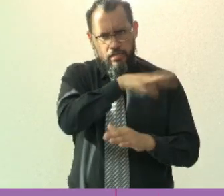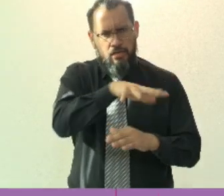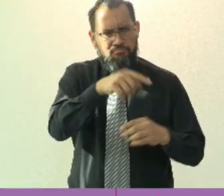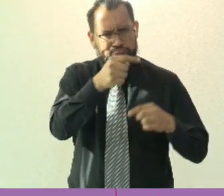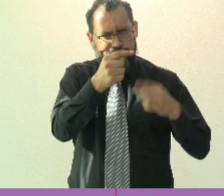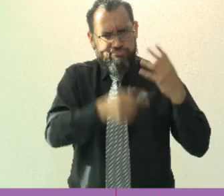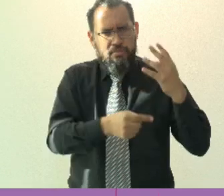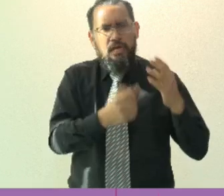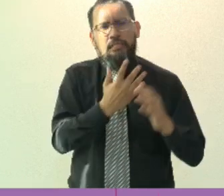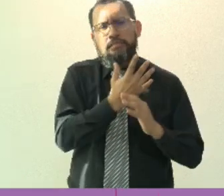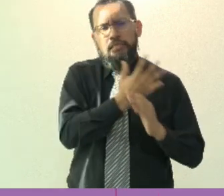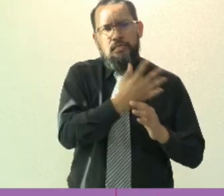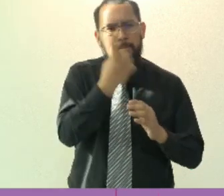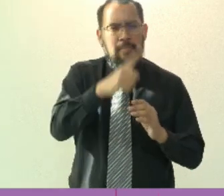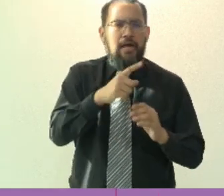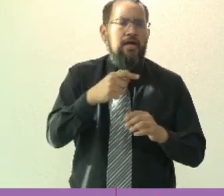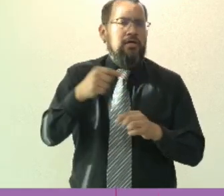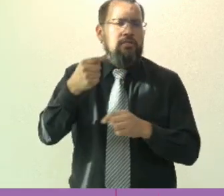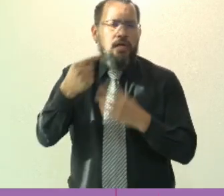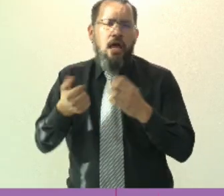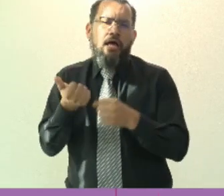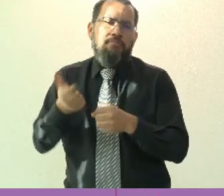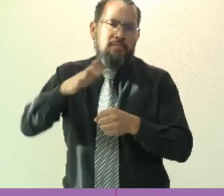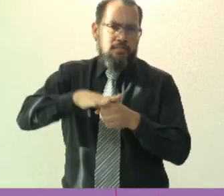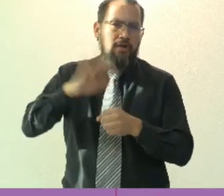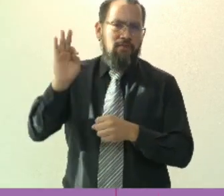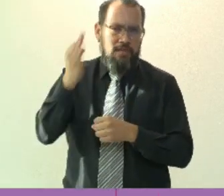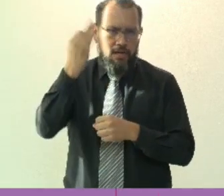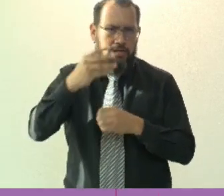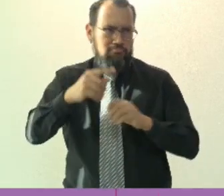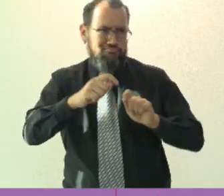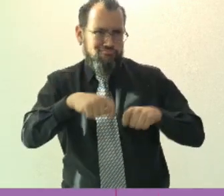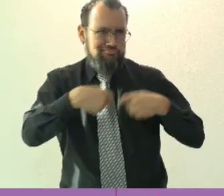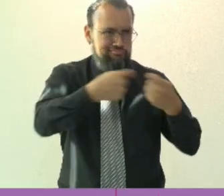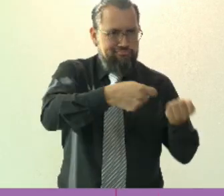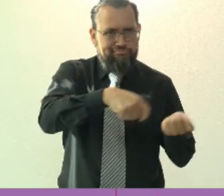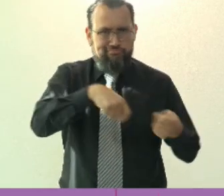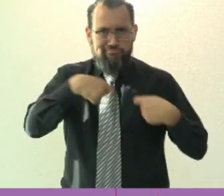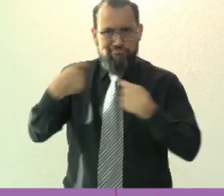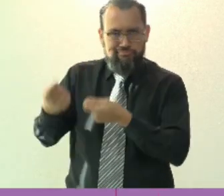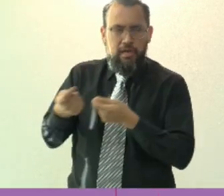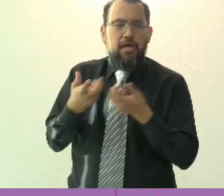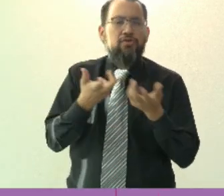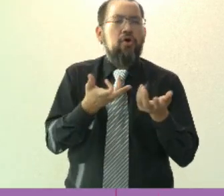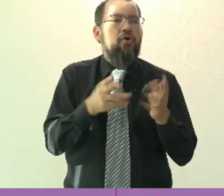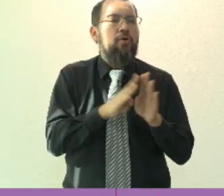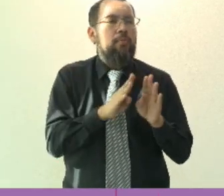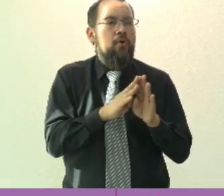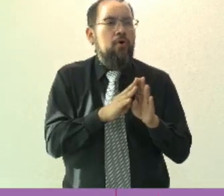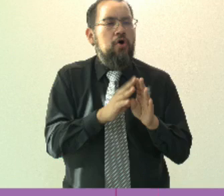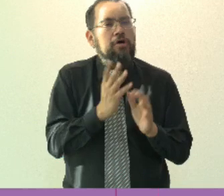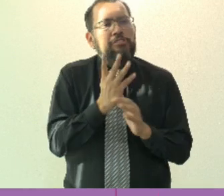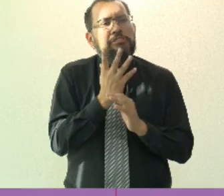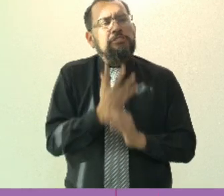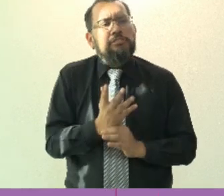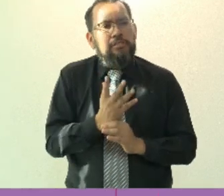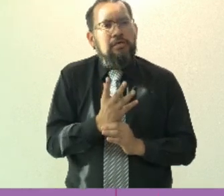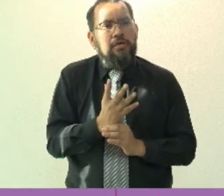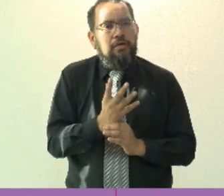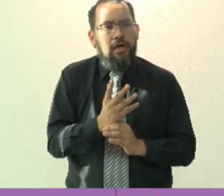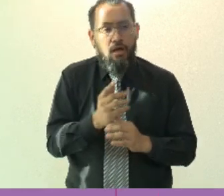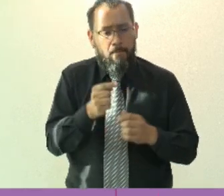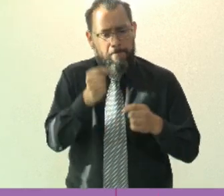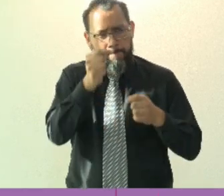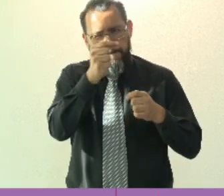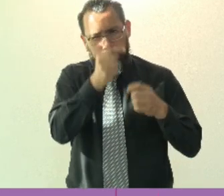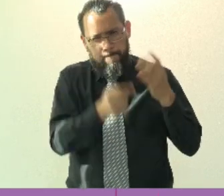el ejercicio de entrega y recepción de la Administración Pública Federal, es decir, el nombre largo más o menos va, es justamente el cuerpo